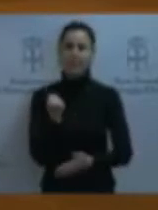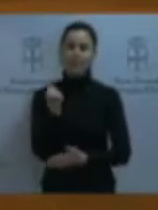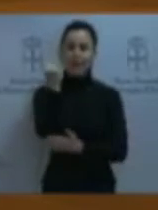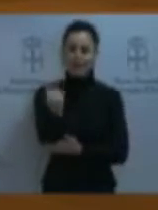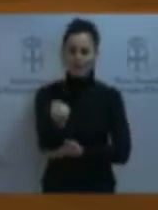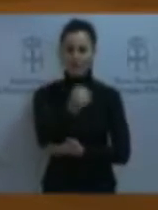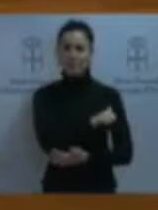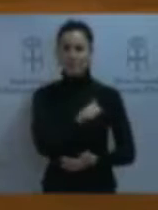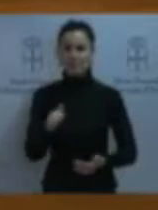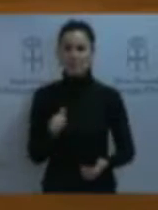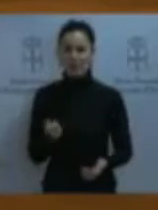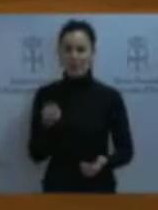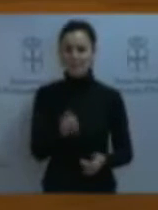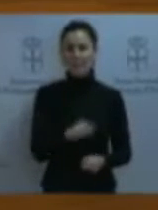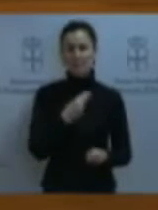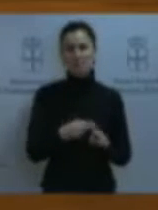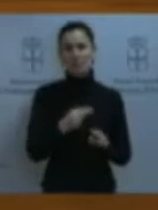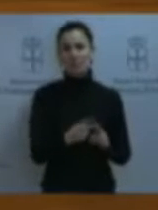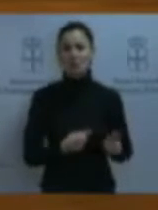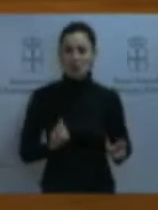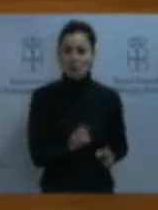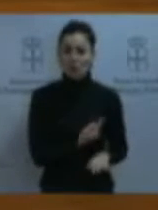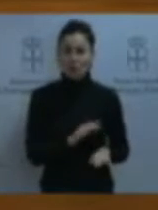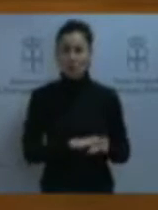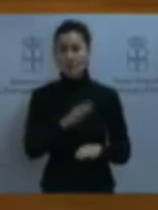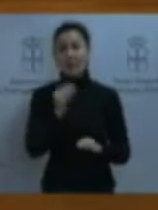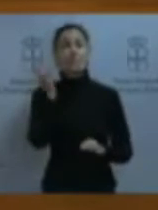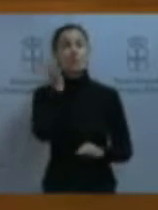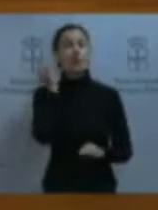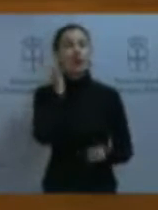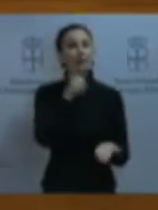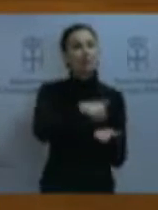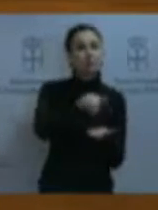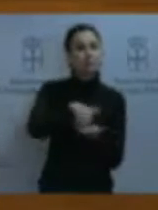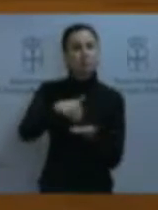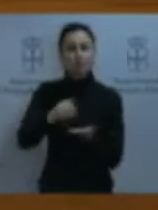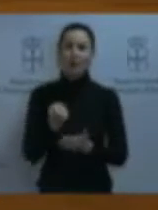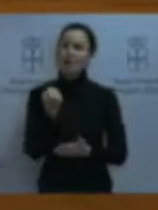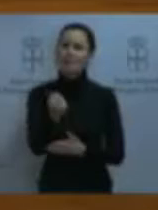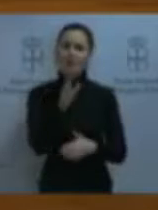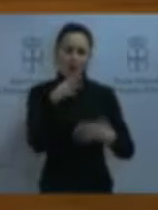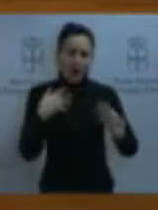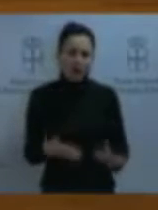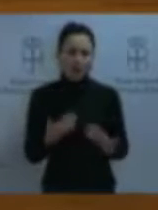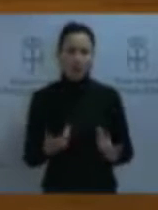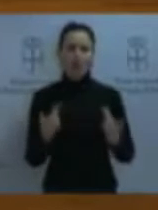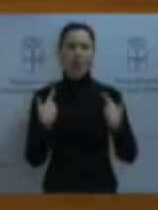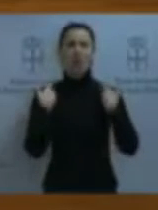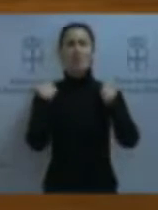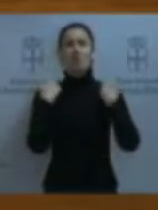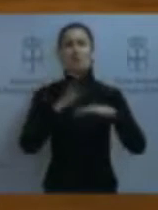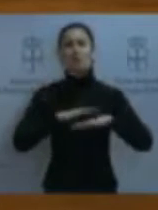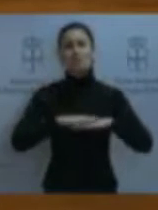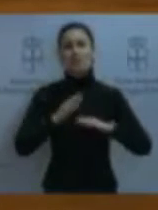parte, a estas trabajadoras despedidas que a día de hoy siguen sufriendo las consecuencias de la situación que denunciamos en el momento